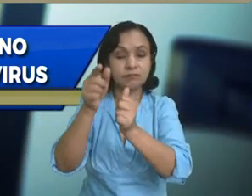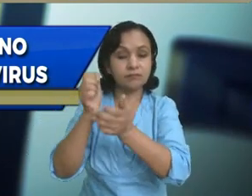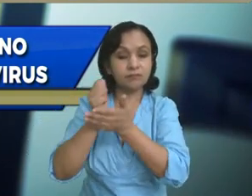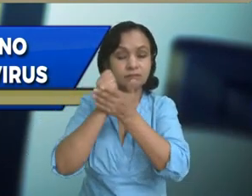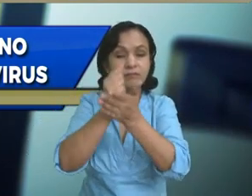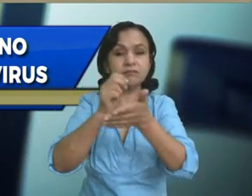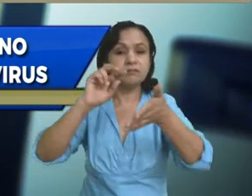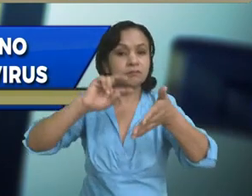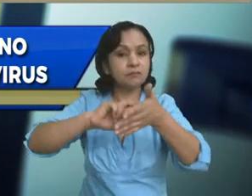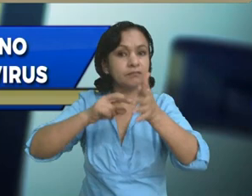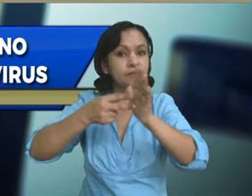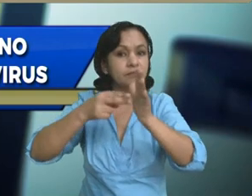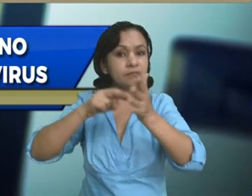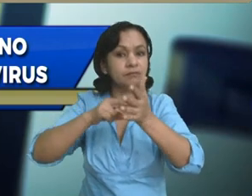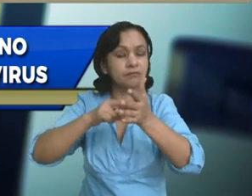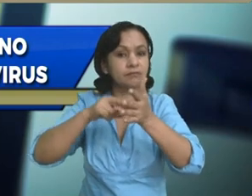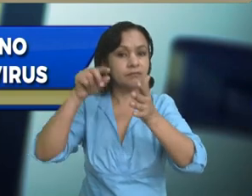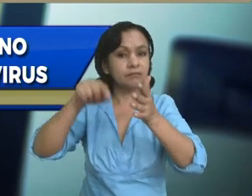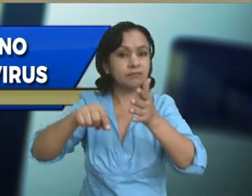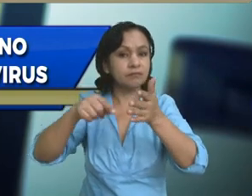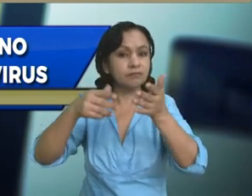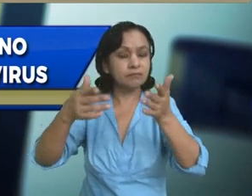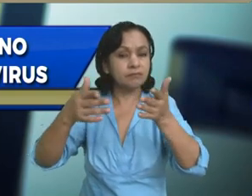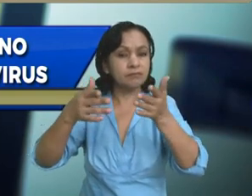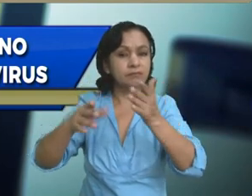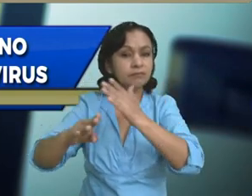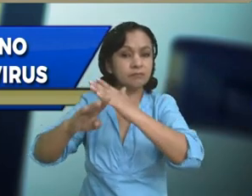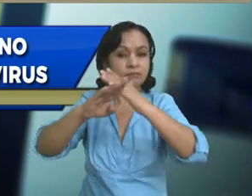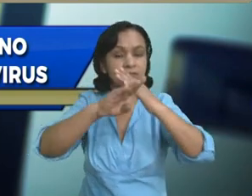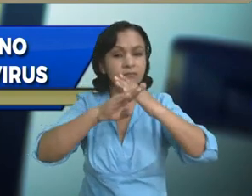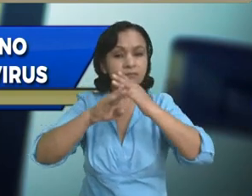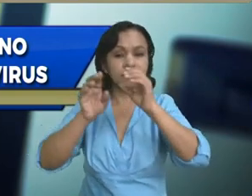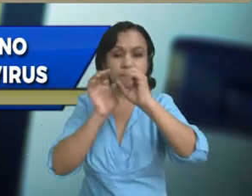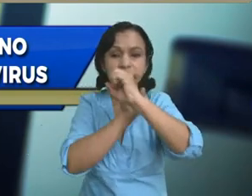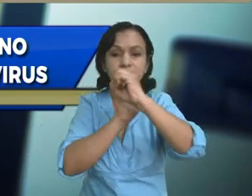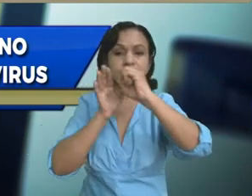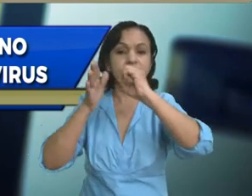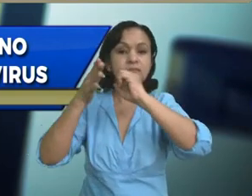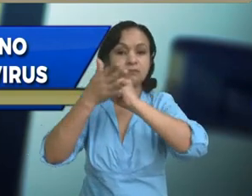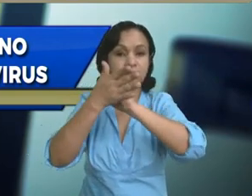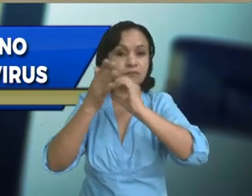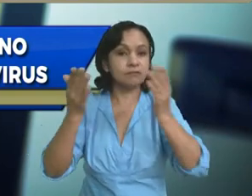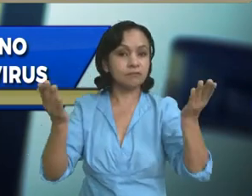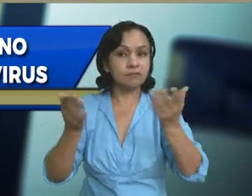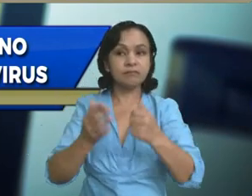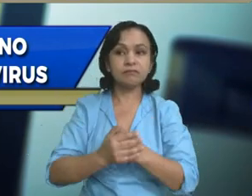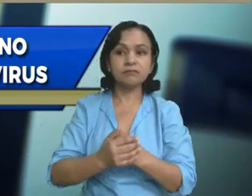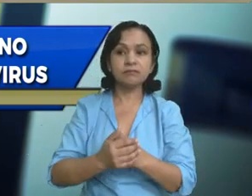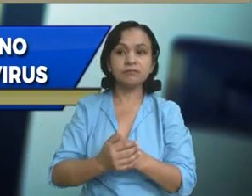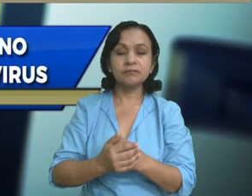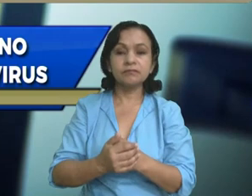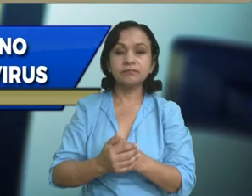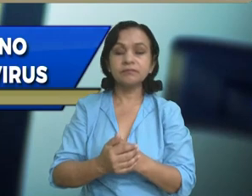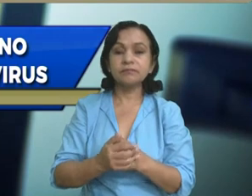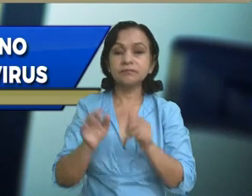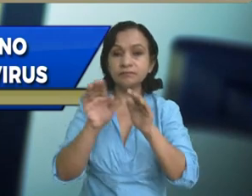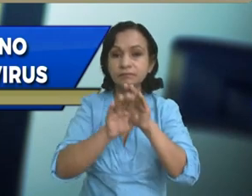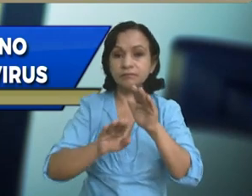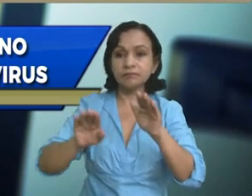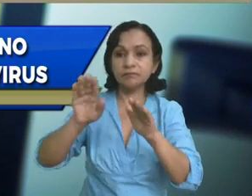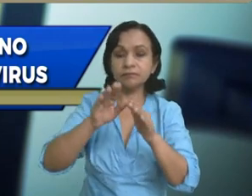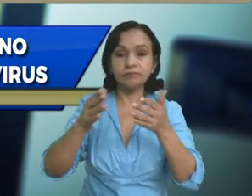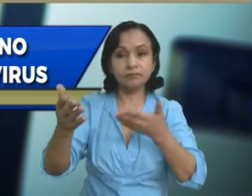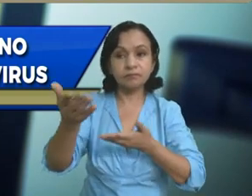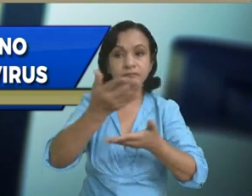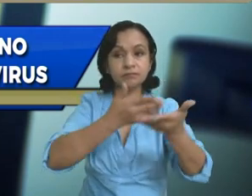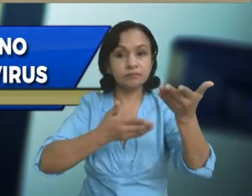lo que significa, pues, esta parte para el combate al coronavirus? Bueno, nosotros hemos estado sobre todo compartiendo